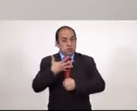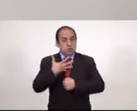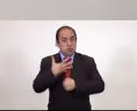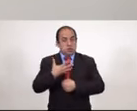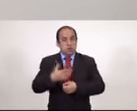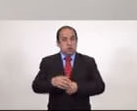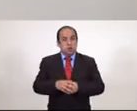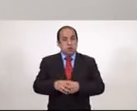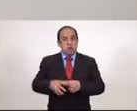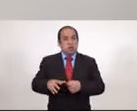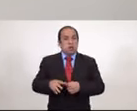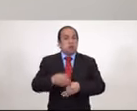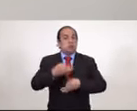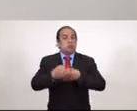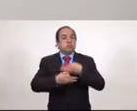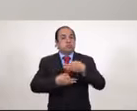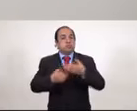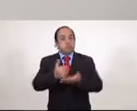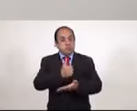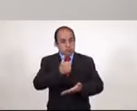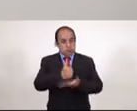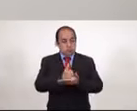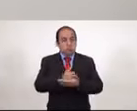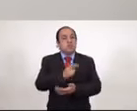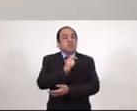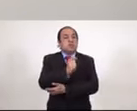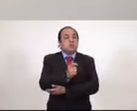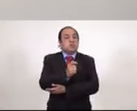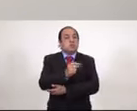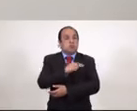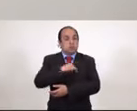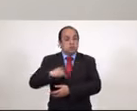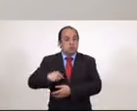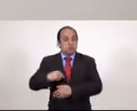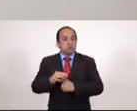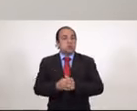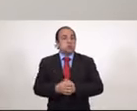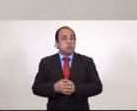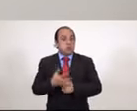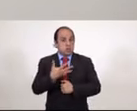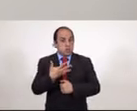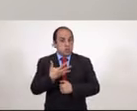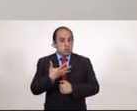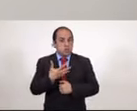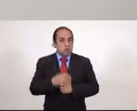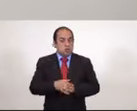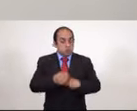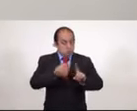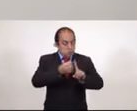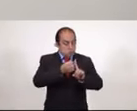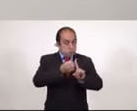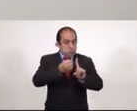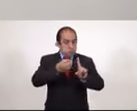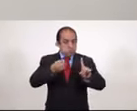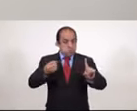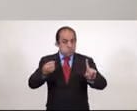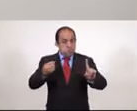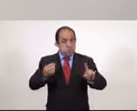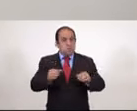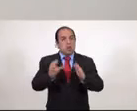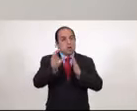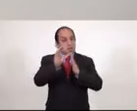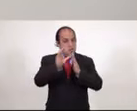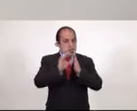ciudad. Es decir, hemos dispuesto una organización